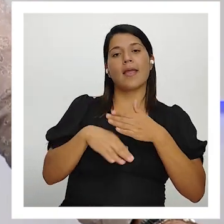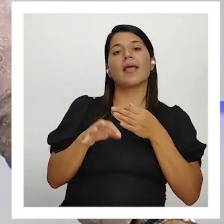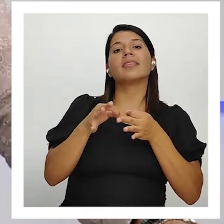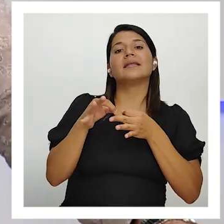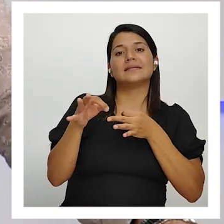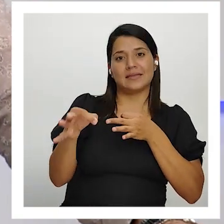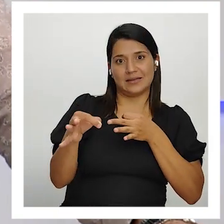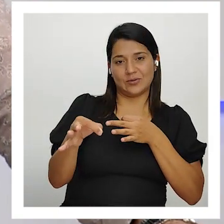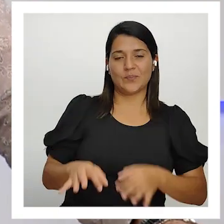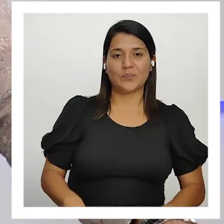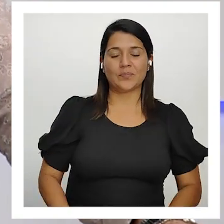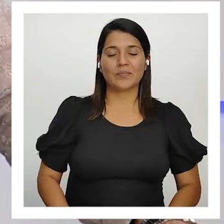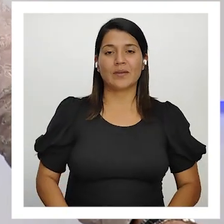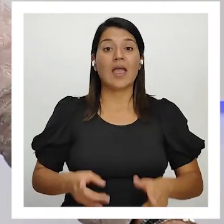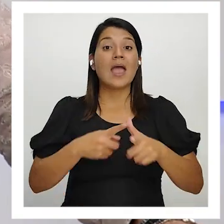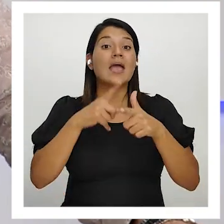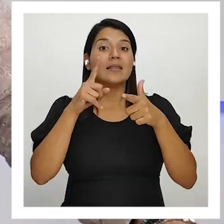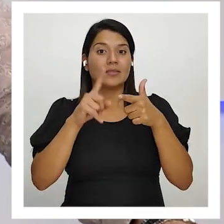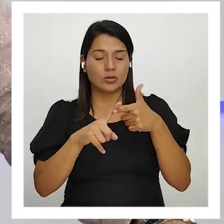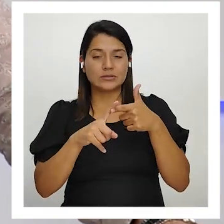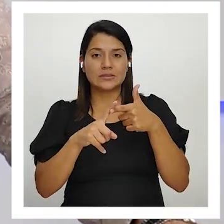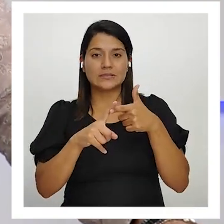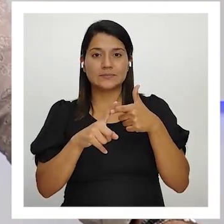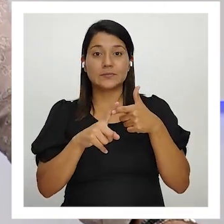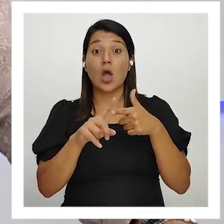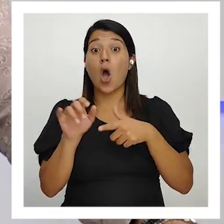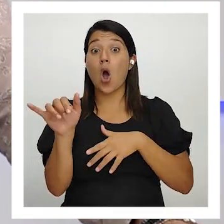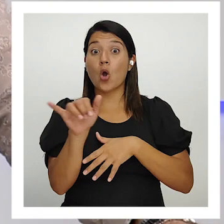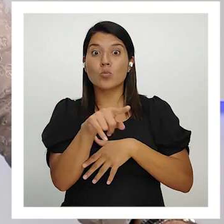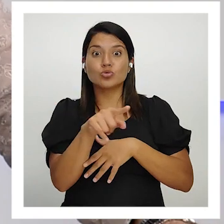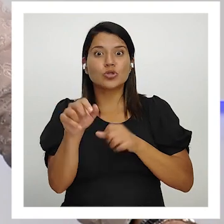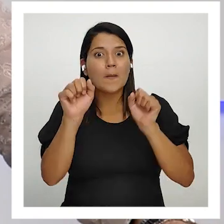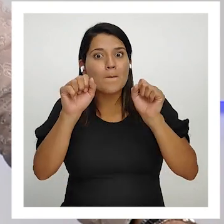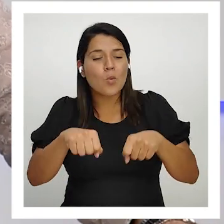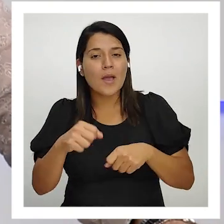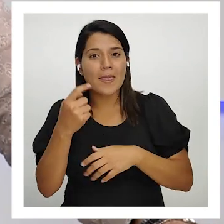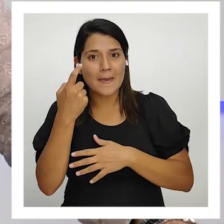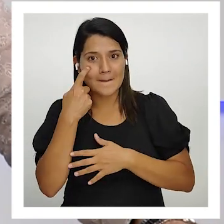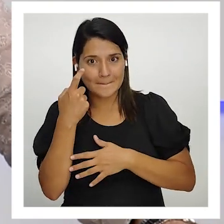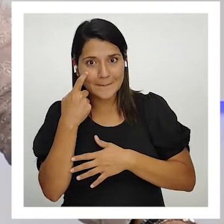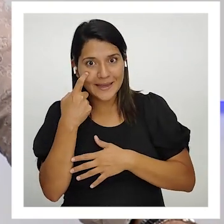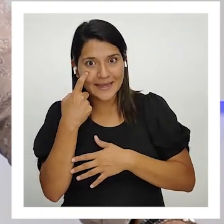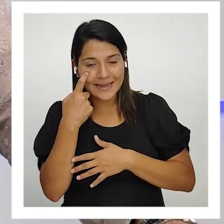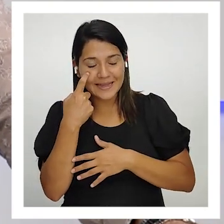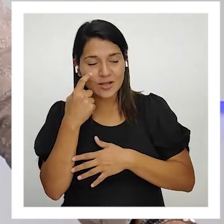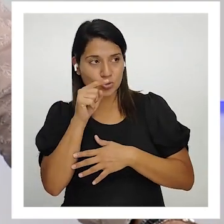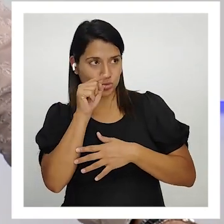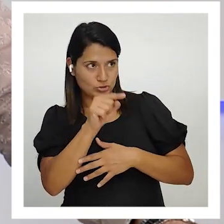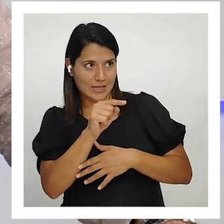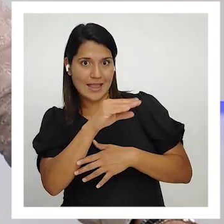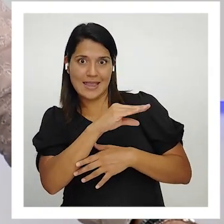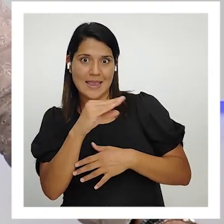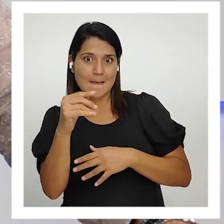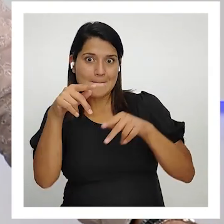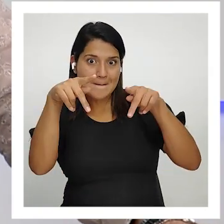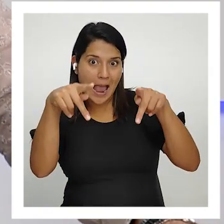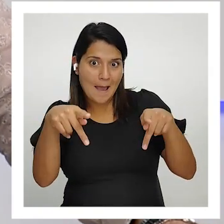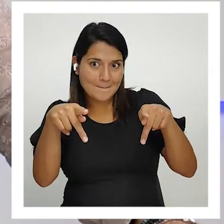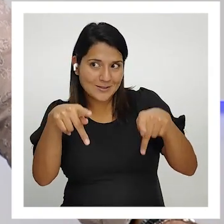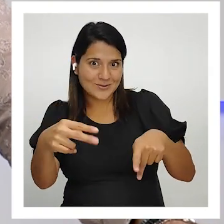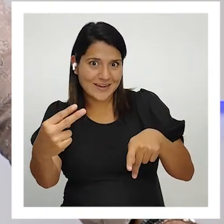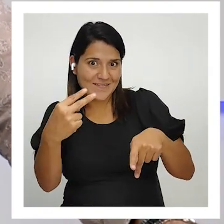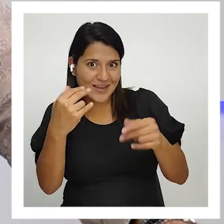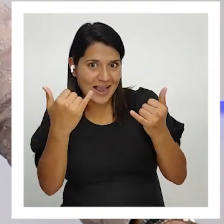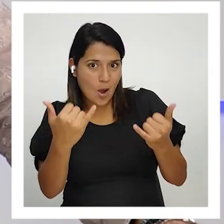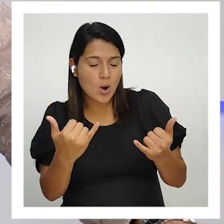Entonces, como puede ver usted, Melanie, pueden ver los televidentes, son muchos cargos los que hay que elegir,